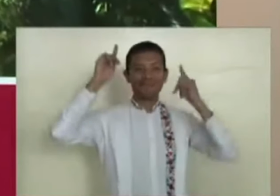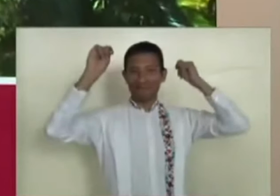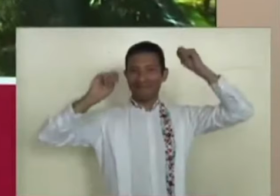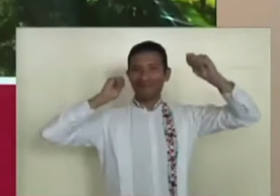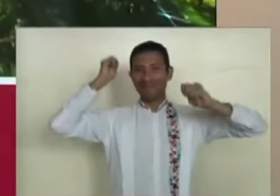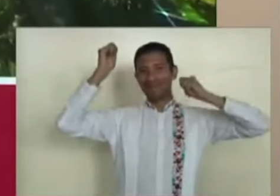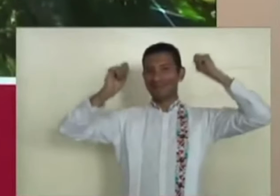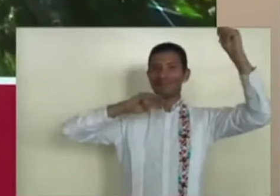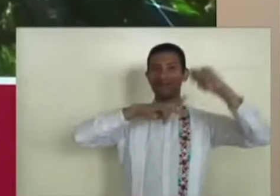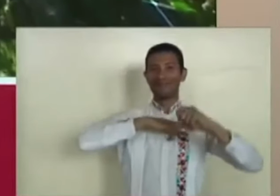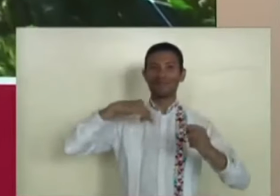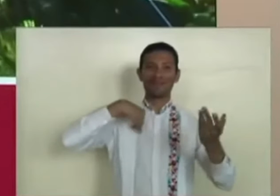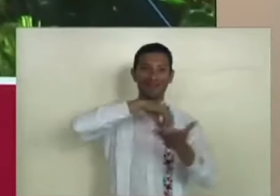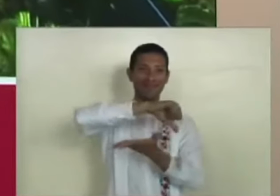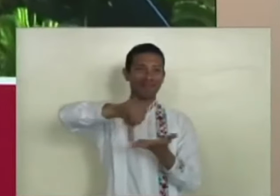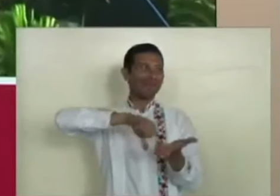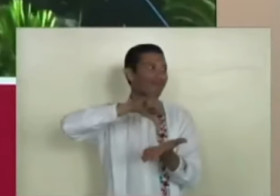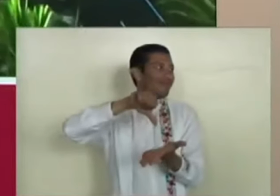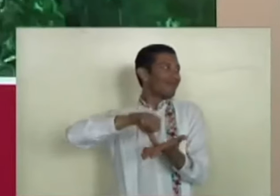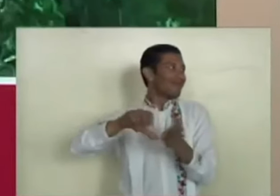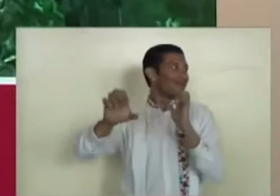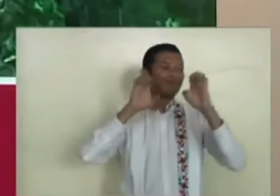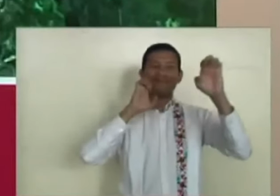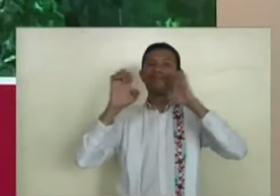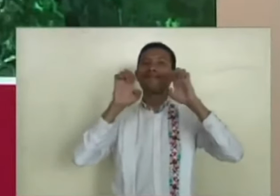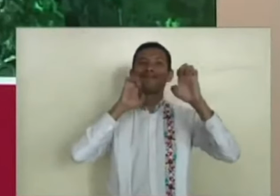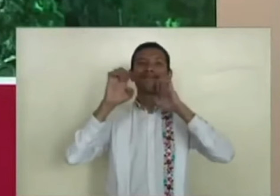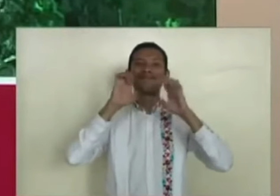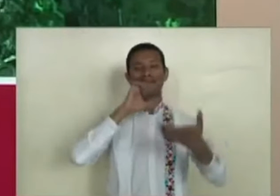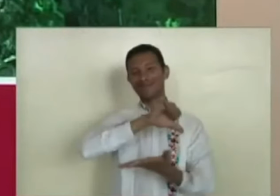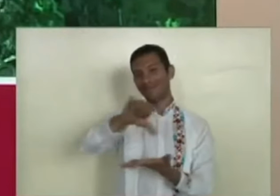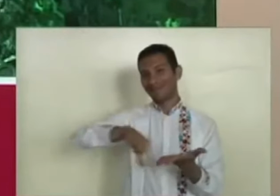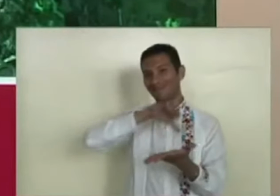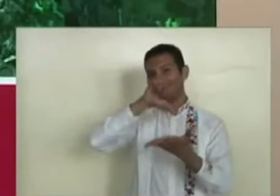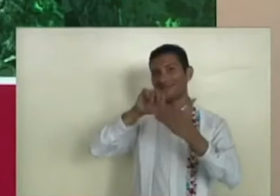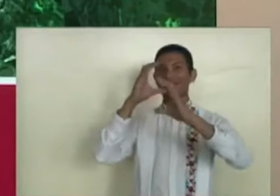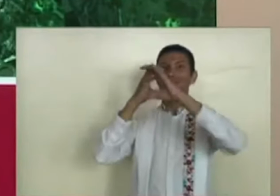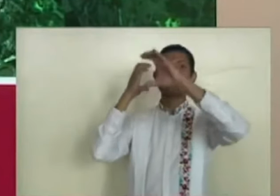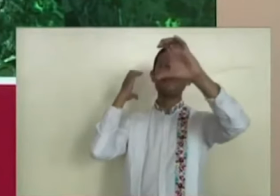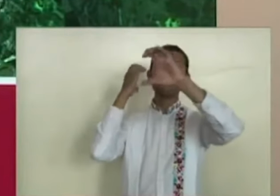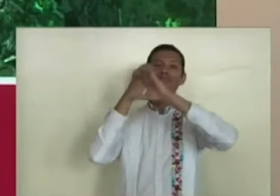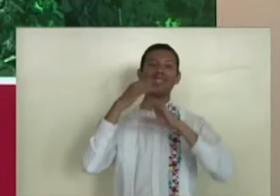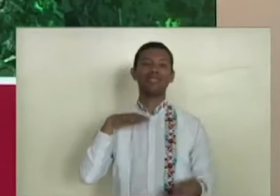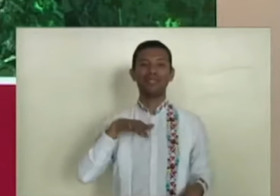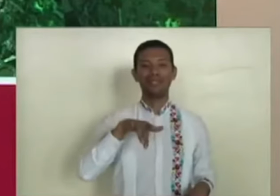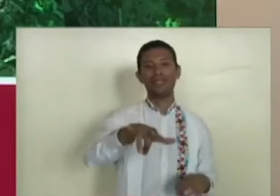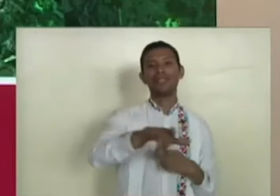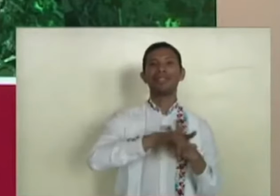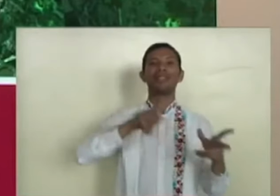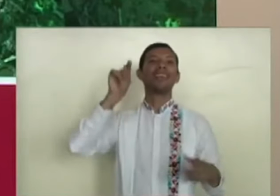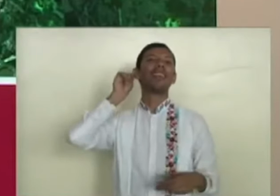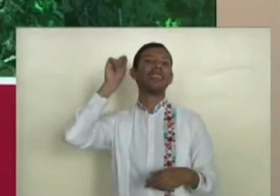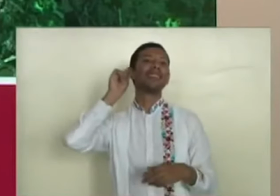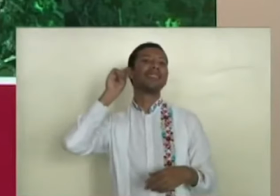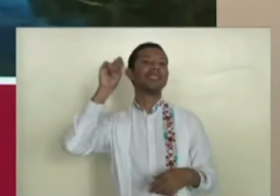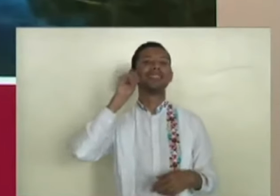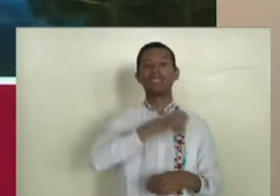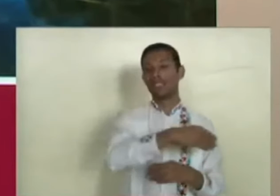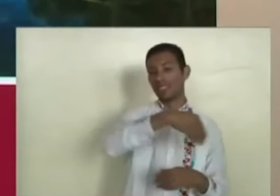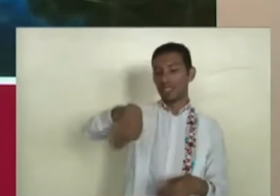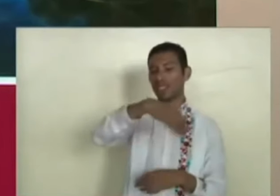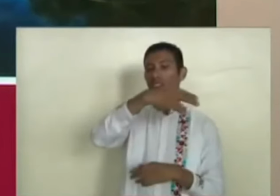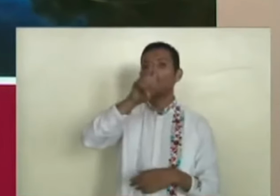y nuestro centro de convenciones. Primero con un centro de transporte generado por un circuito sobre las avenidas Paseo Tabasco y Paseo Usumacinta,